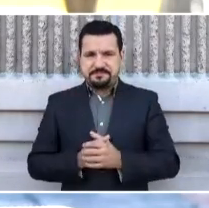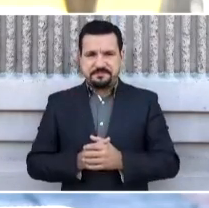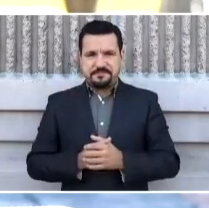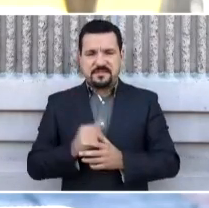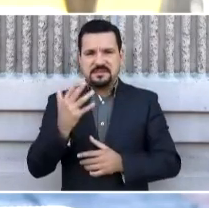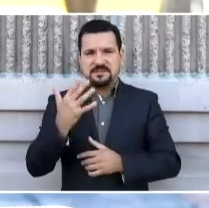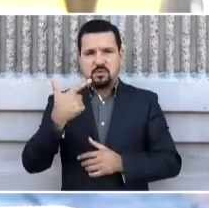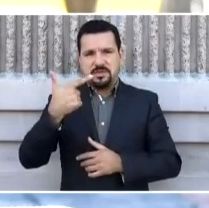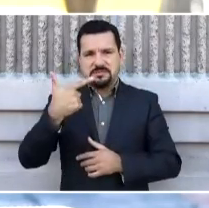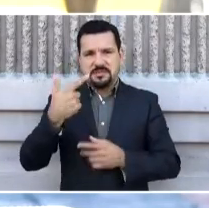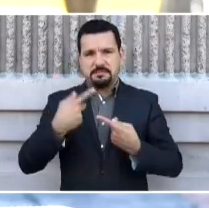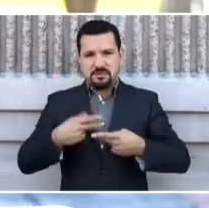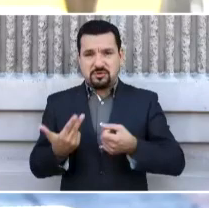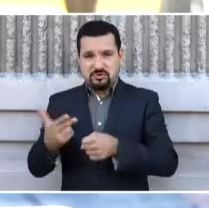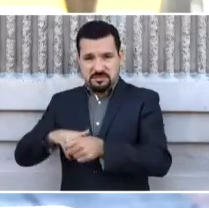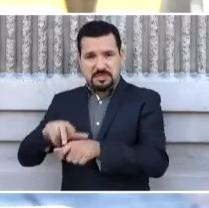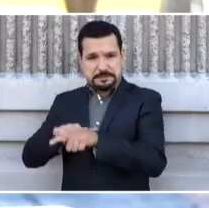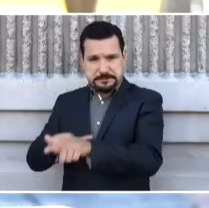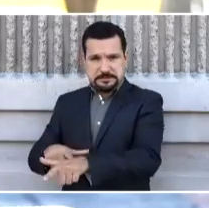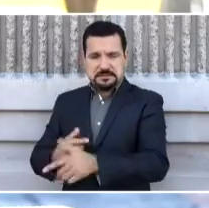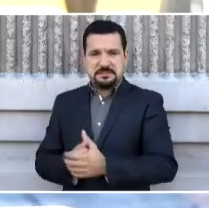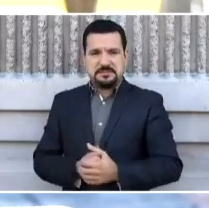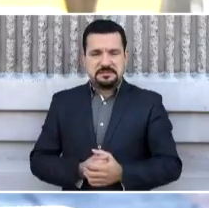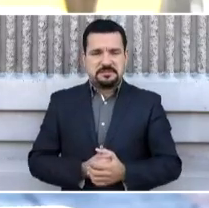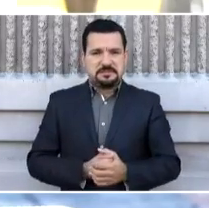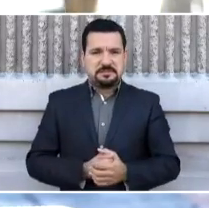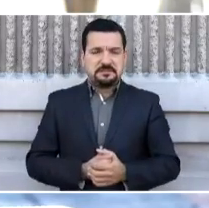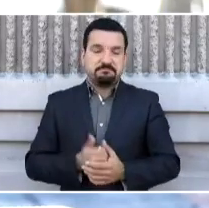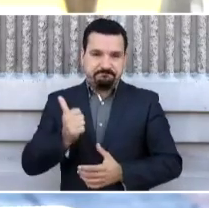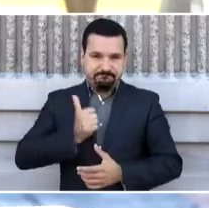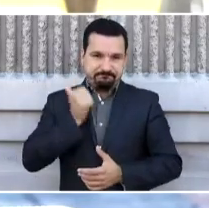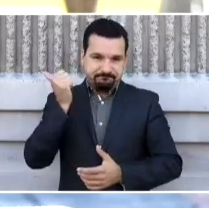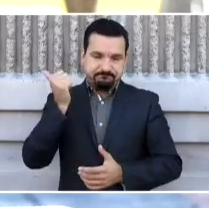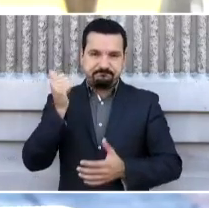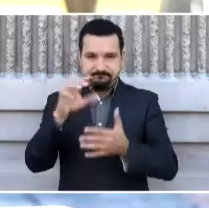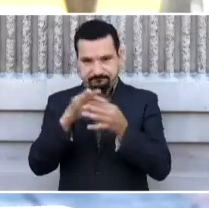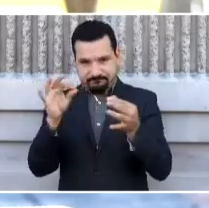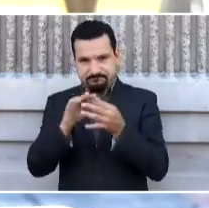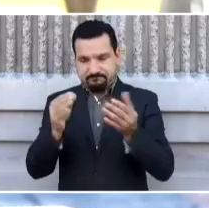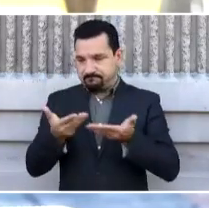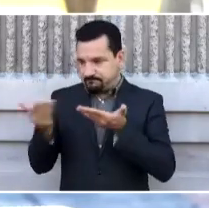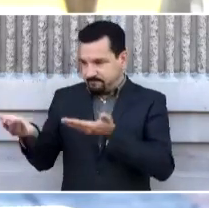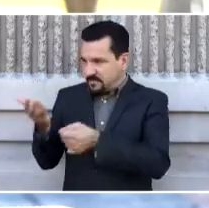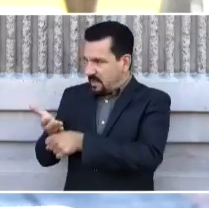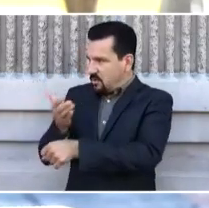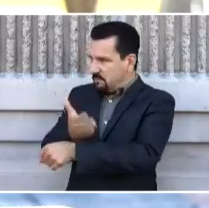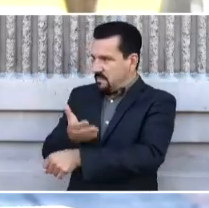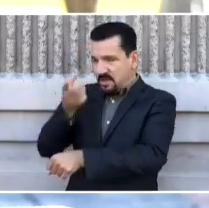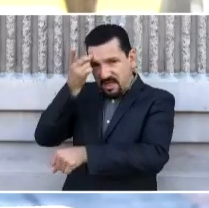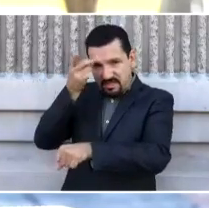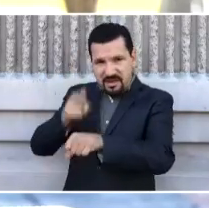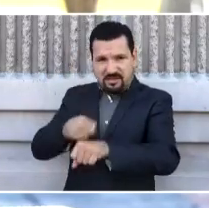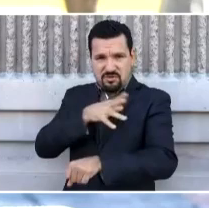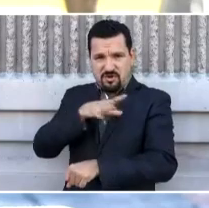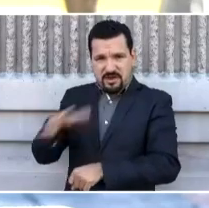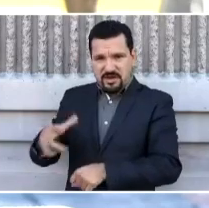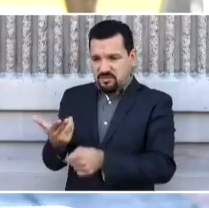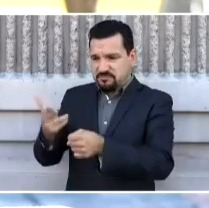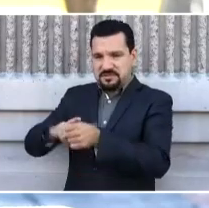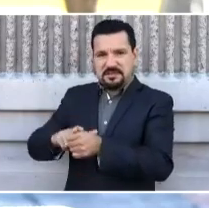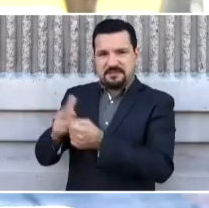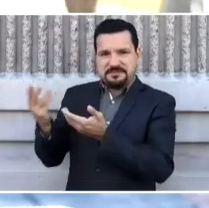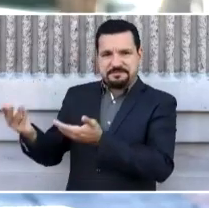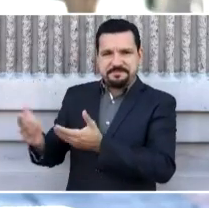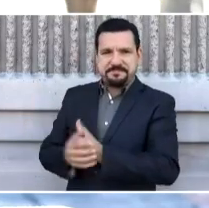Tenemos 57 hospitalizados y aprovecho para decir que está con nosotros el director general de